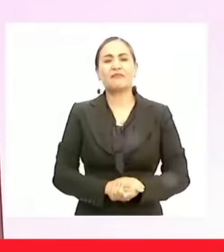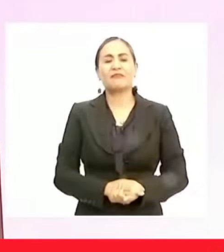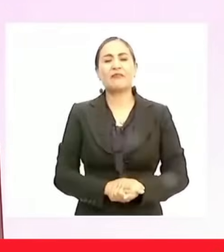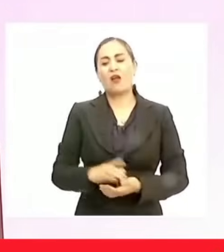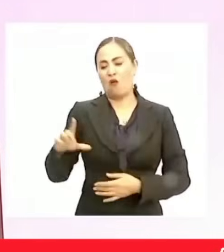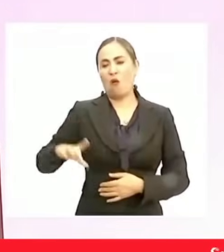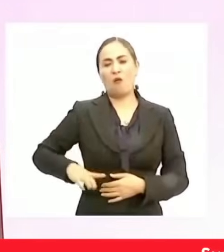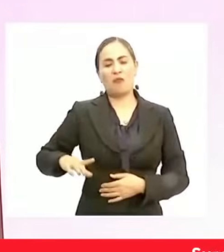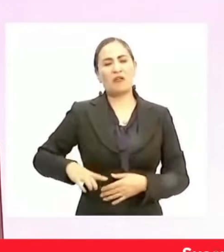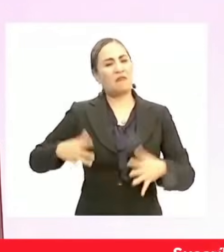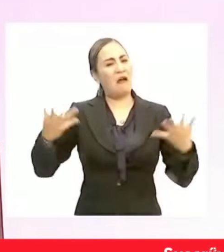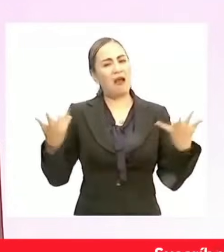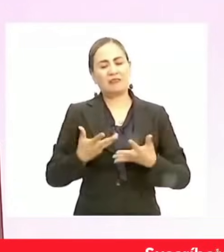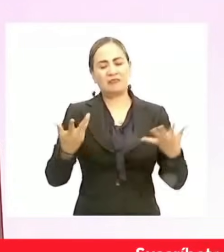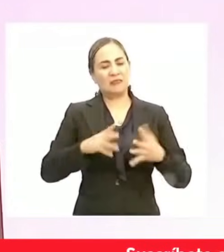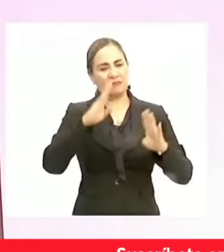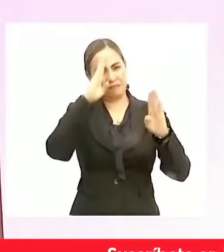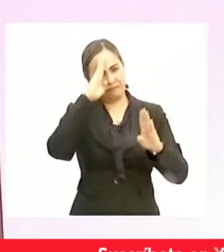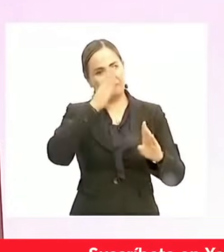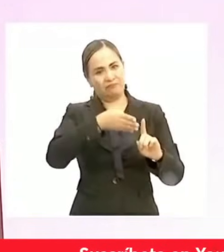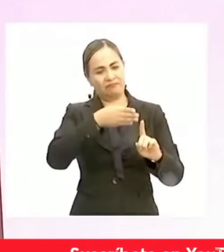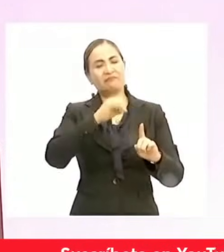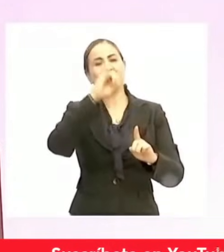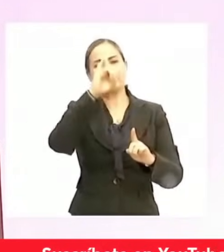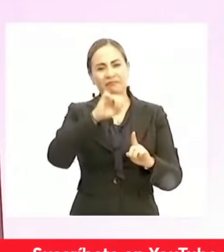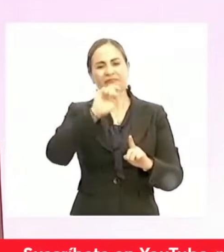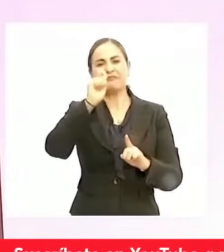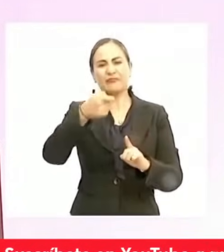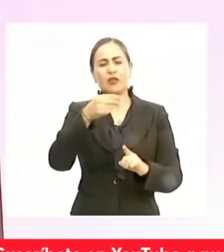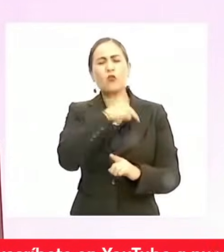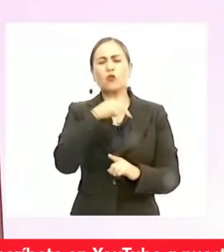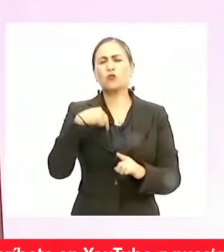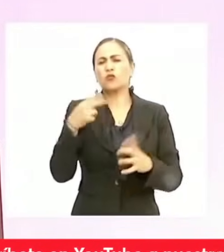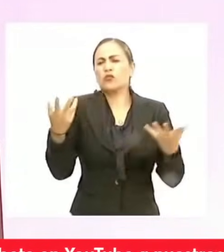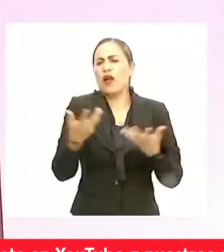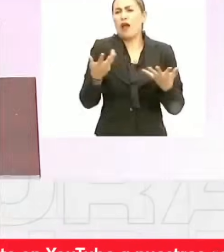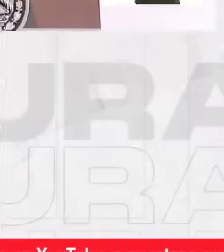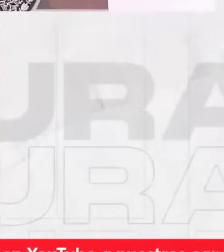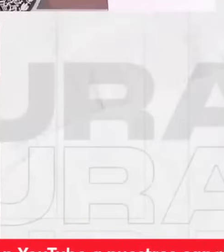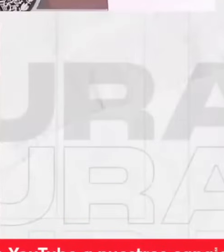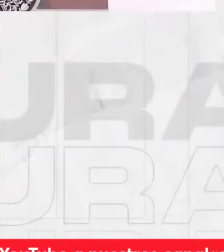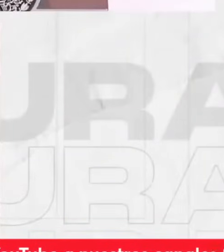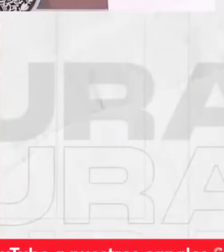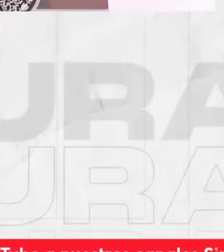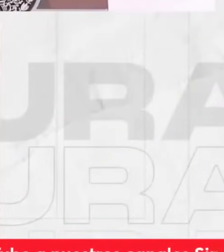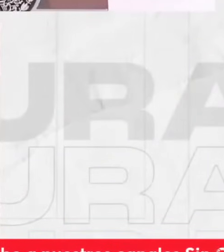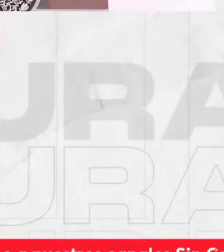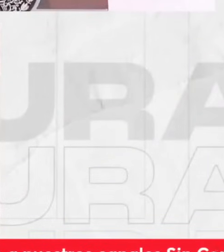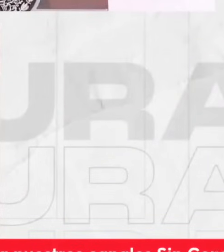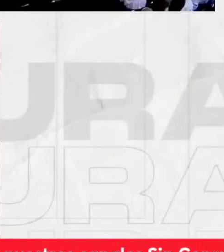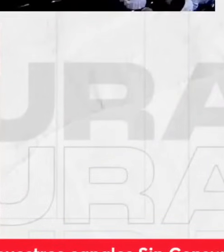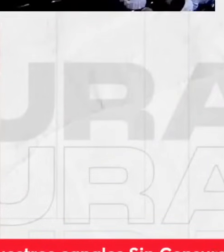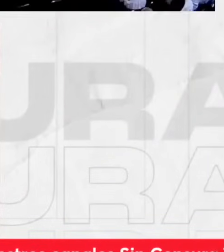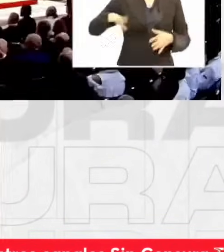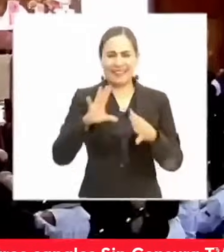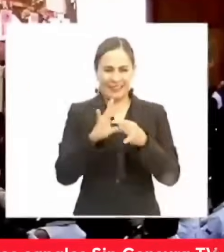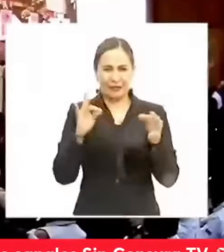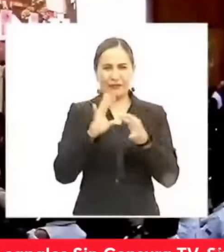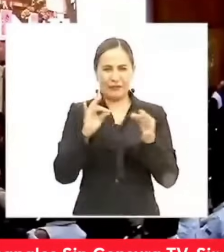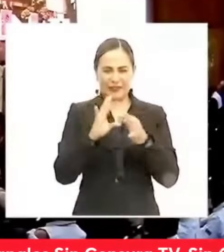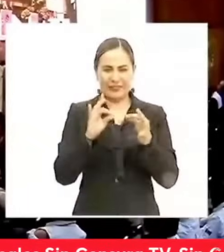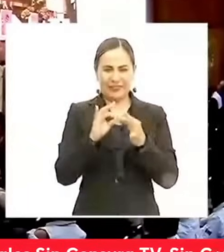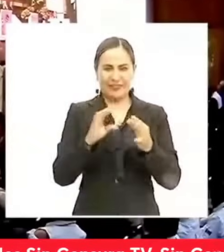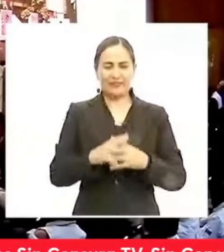gobierno. ¿Qué hemos hecho de manera concreta? Aunque ya